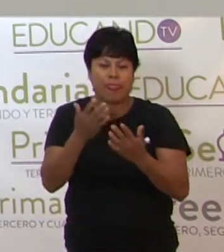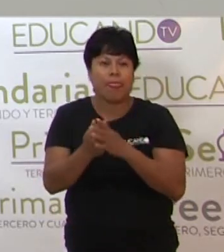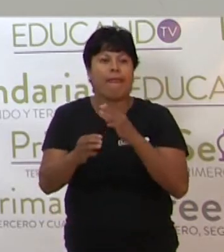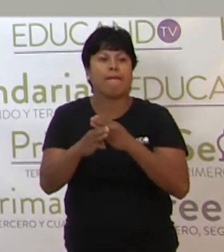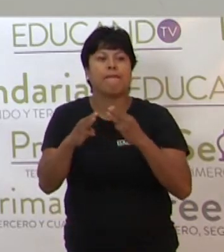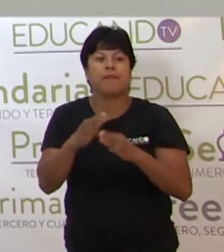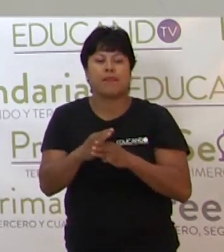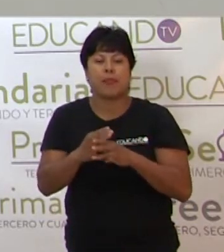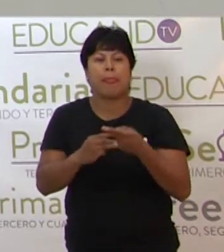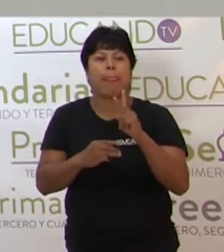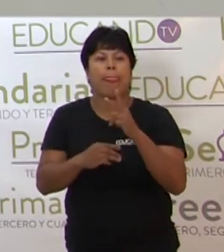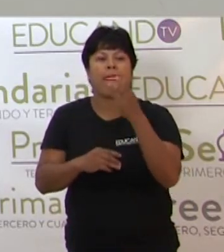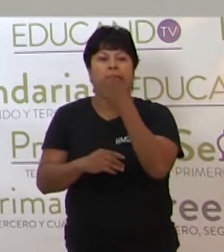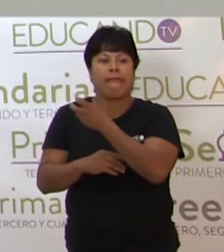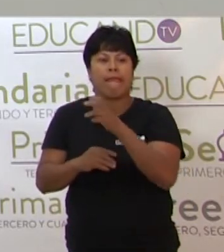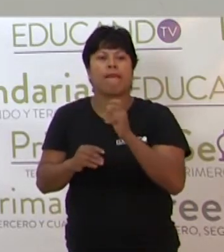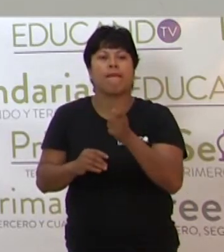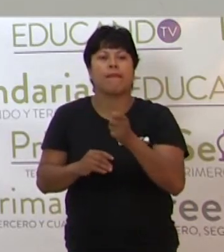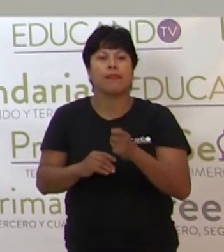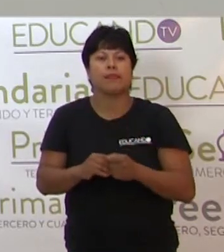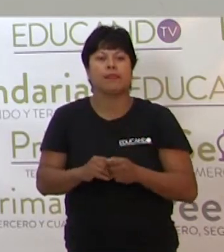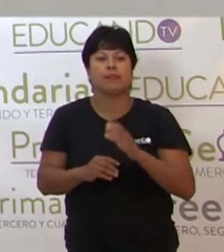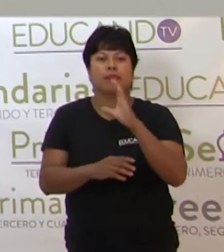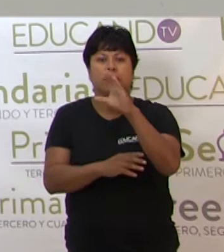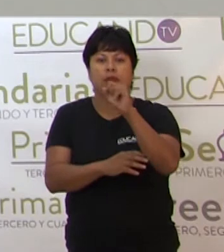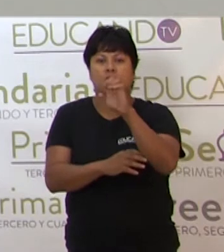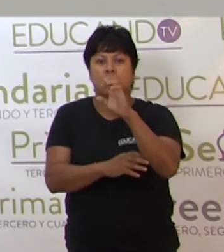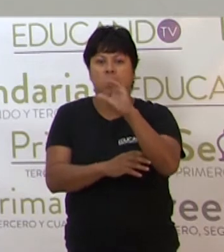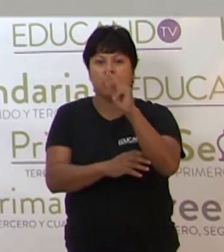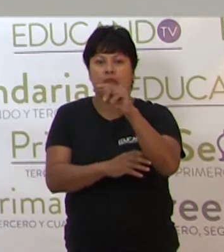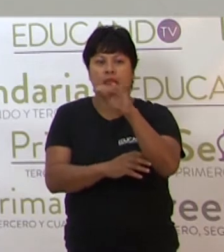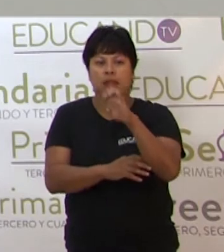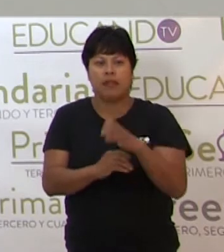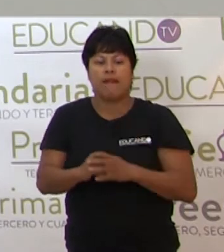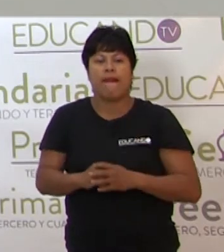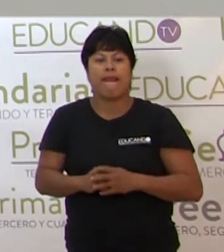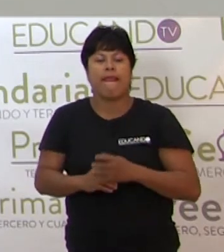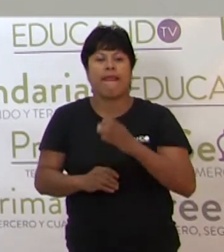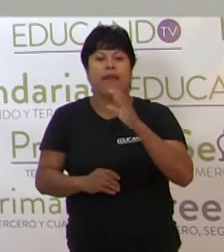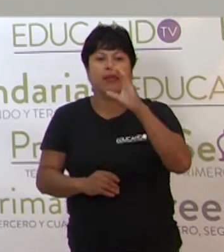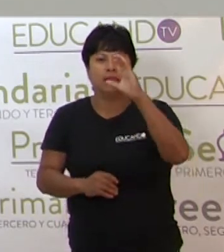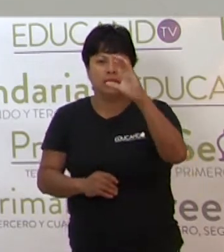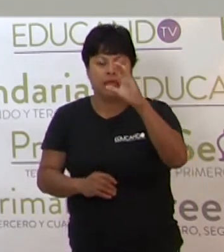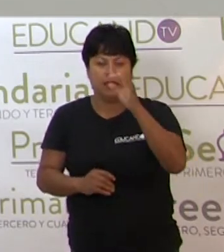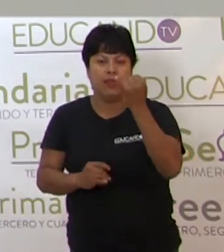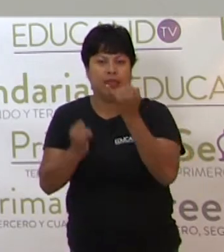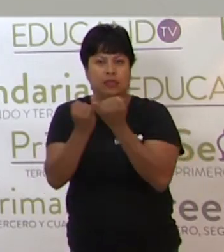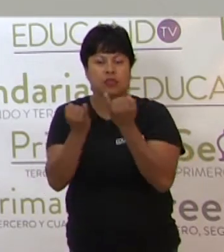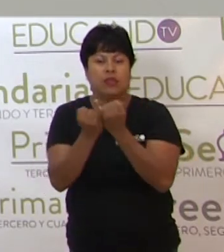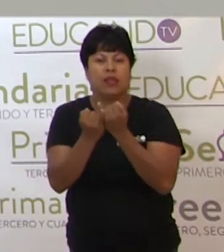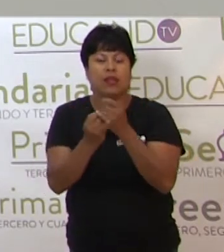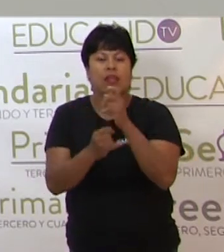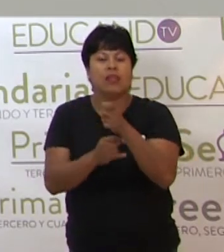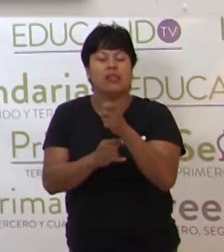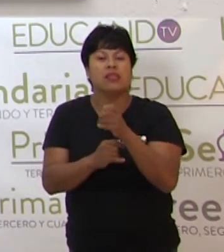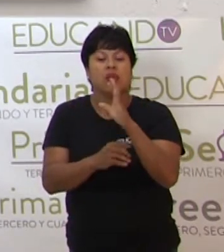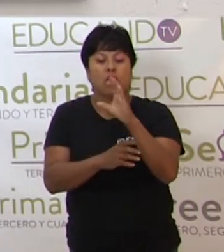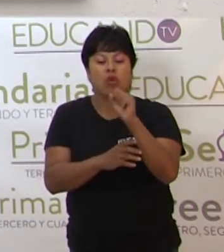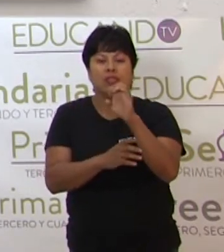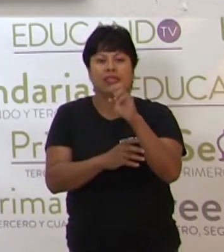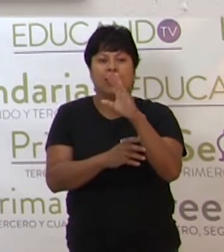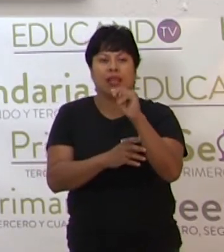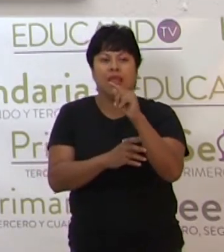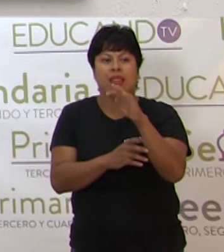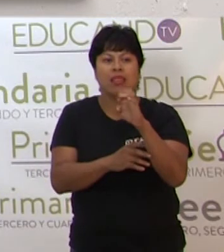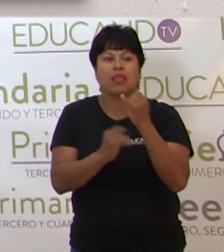material, pero la función es cosecante. CSC representa la función